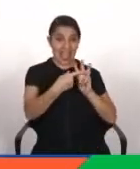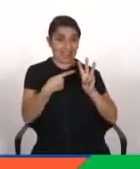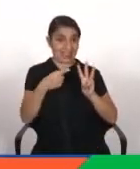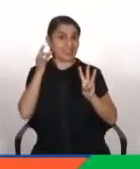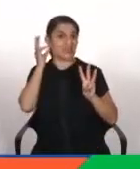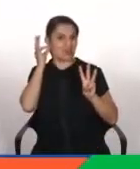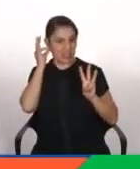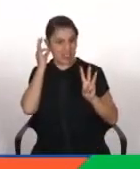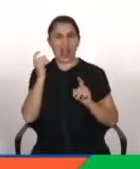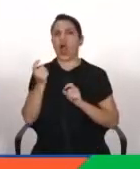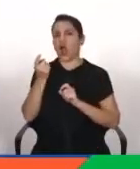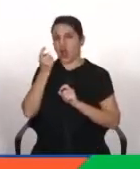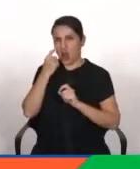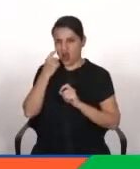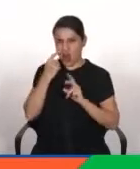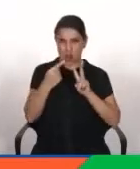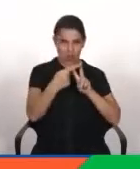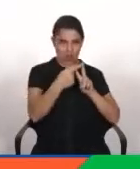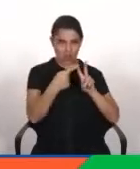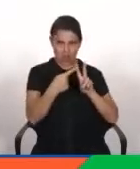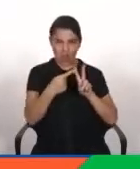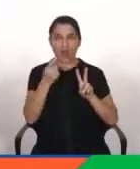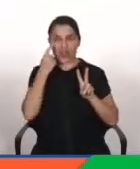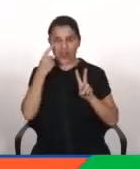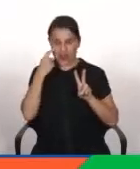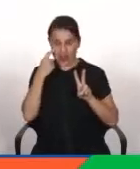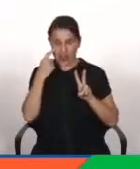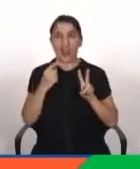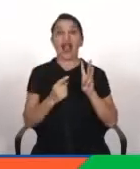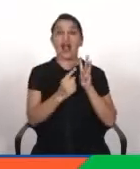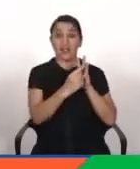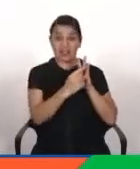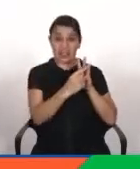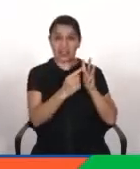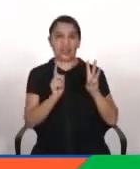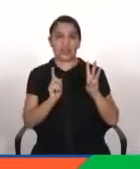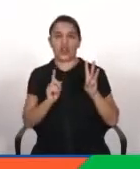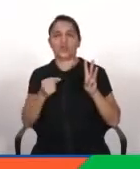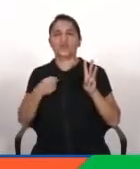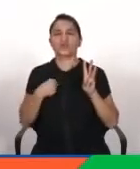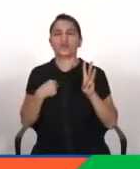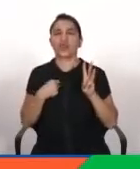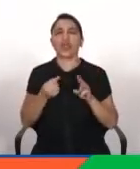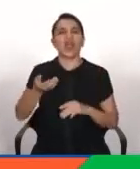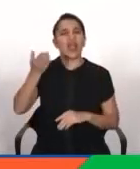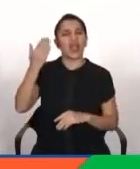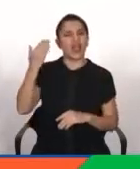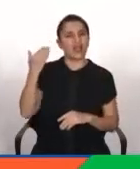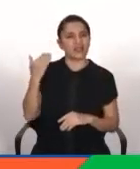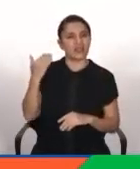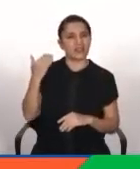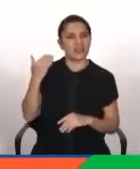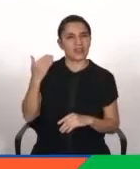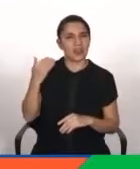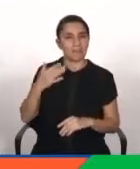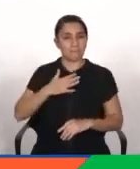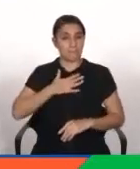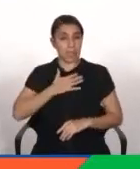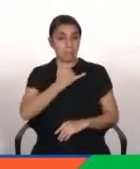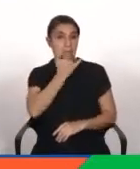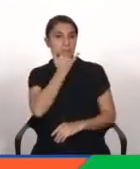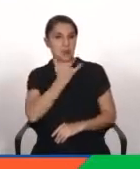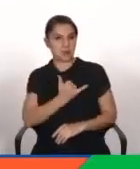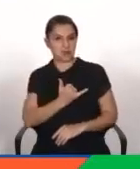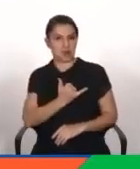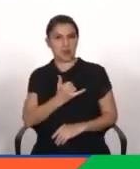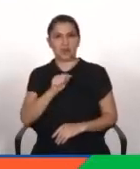persona, pero a dos sí, por lo menos las conocí en persona. Y me acuerdo que aparecieron en su tiempo en mi canal, cuando mi canal todavía tenía